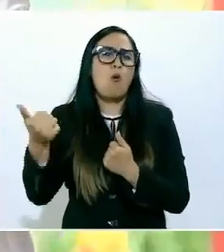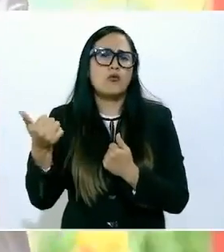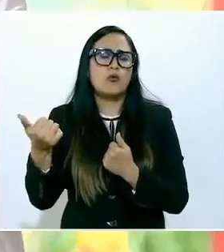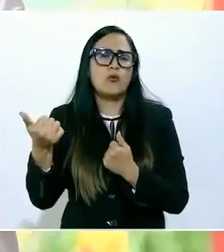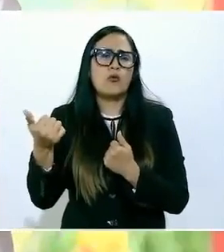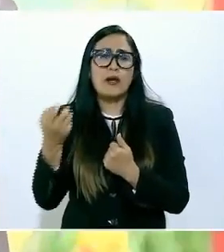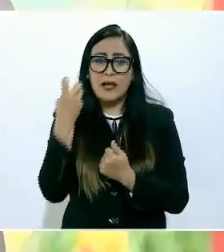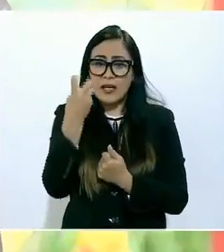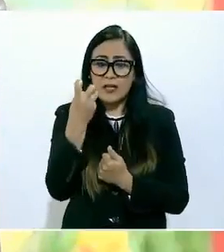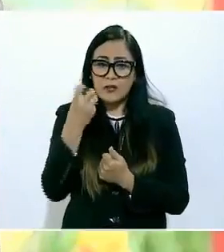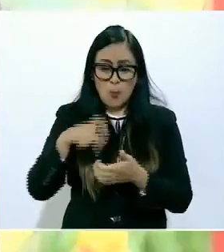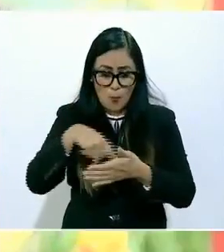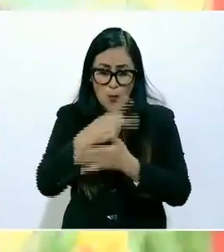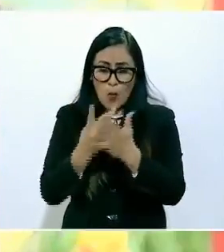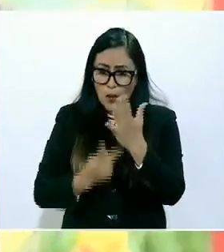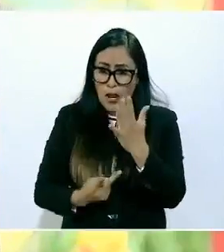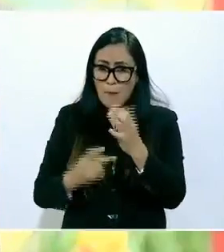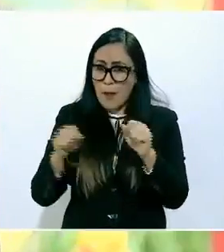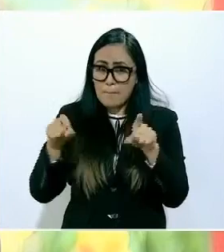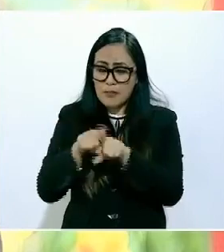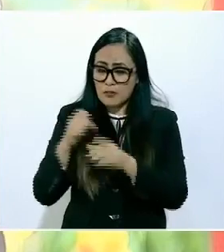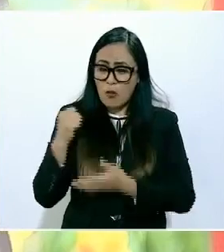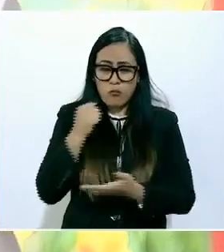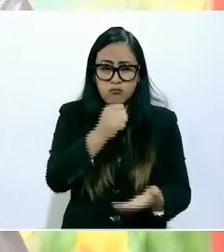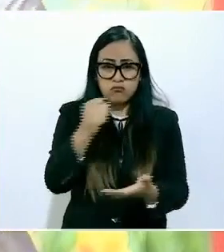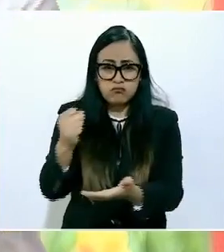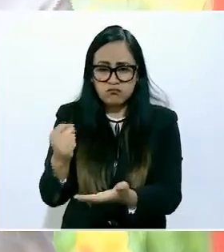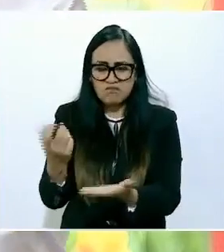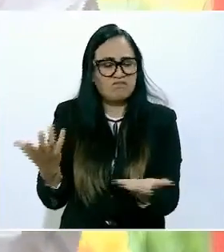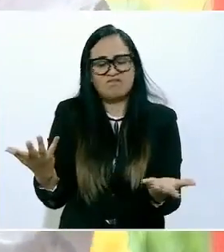se aplica un programa así?